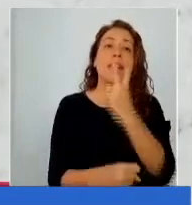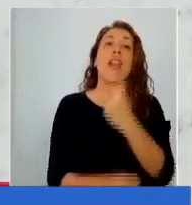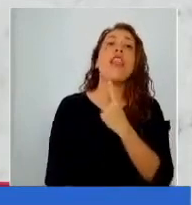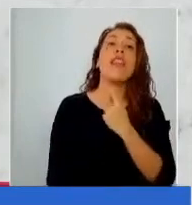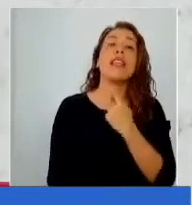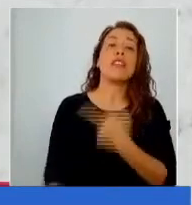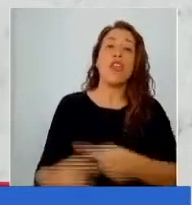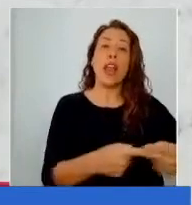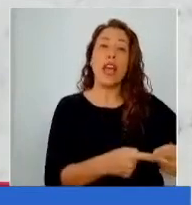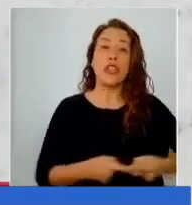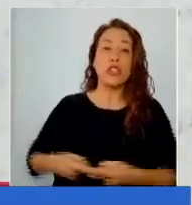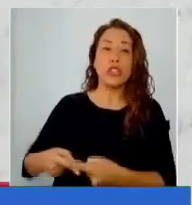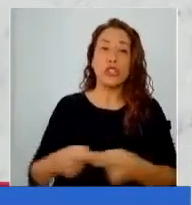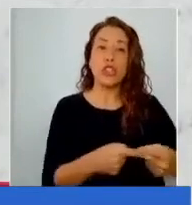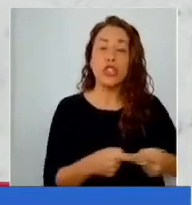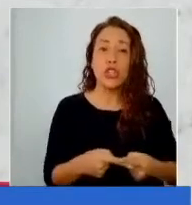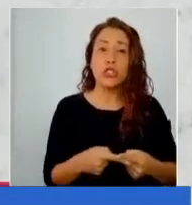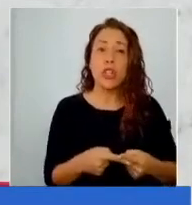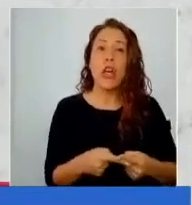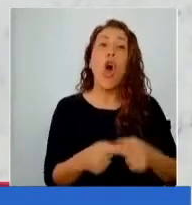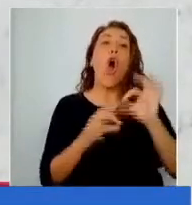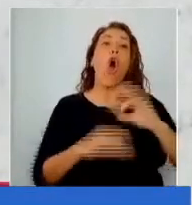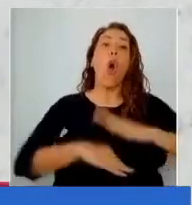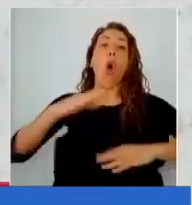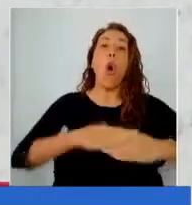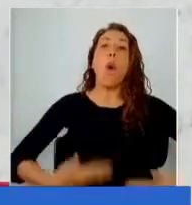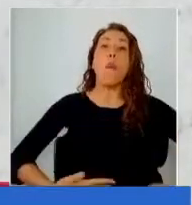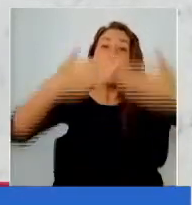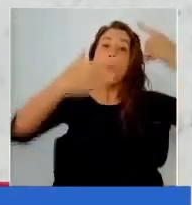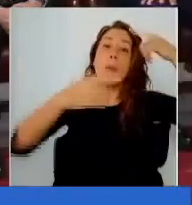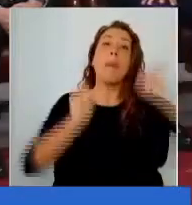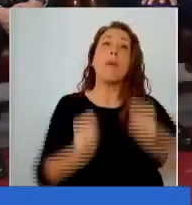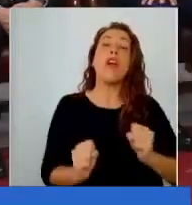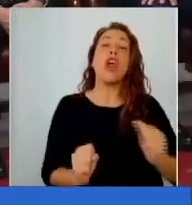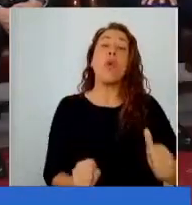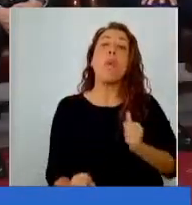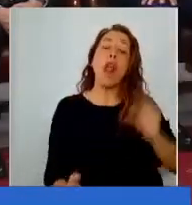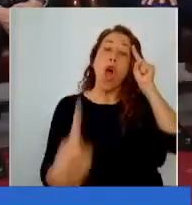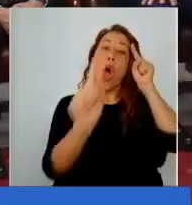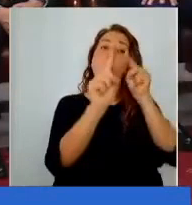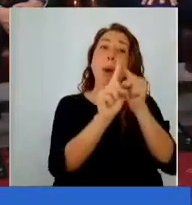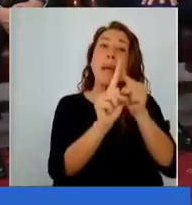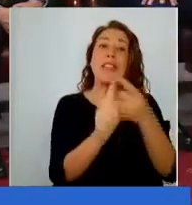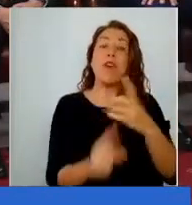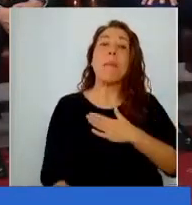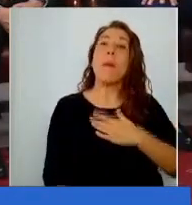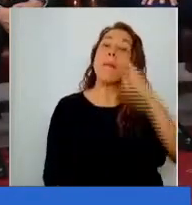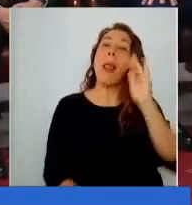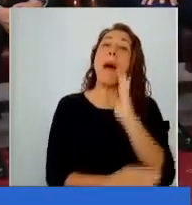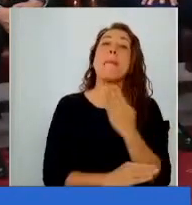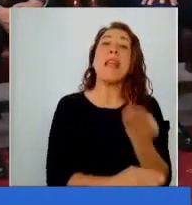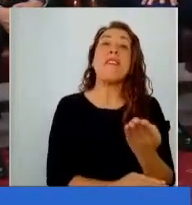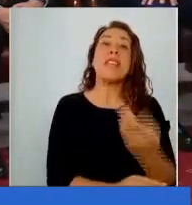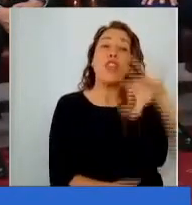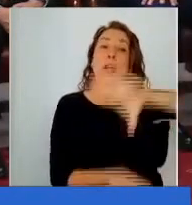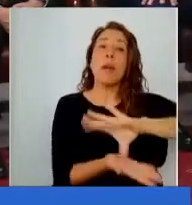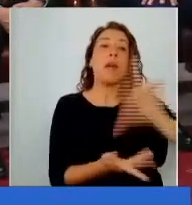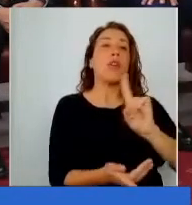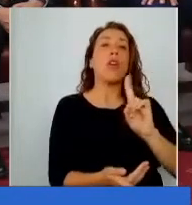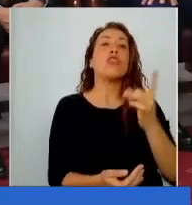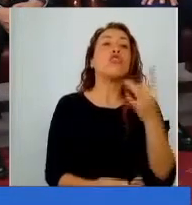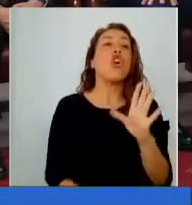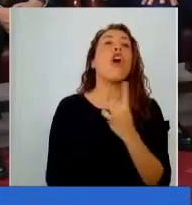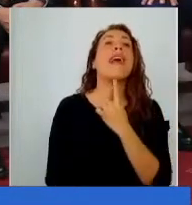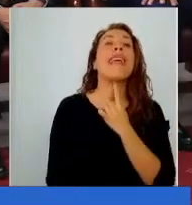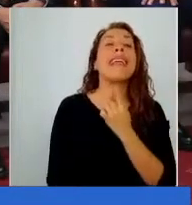Pero puede ser muros cual lugar de cumplir con sus fines propios En beneficio del país responden a intereses o